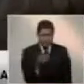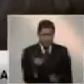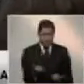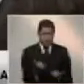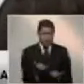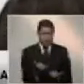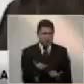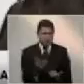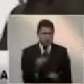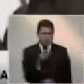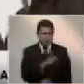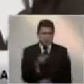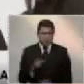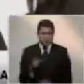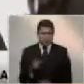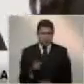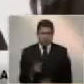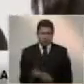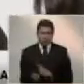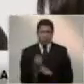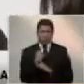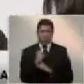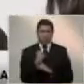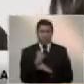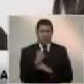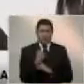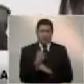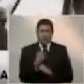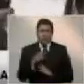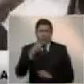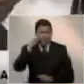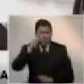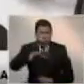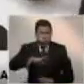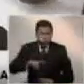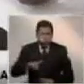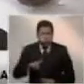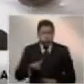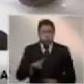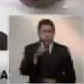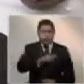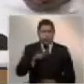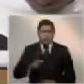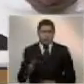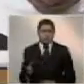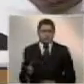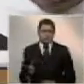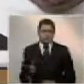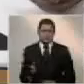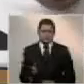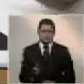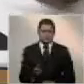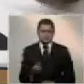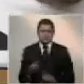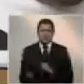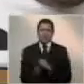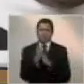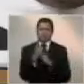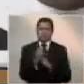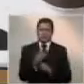momento de muchas personas que estamos siendo afectadas por estafadores, por personas que son víctimas,